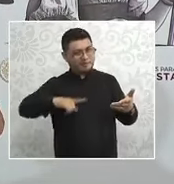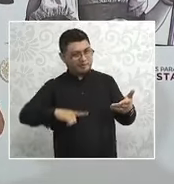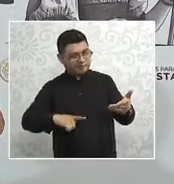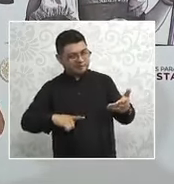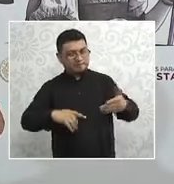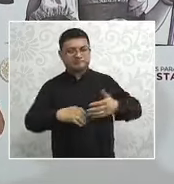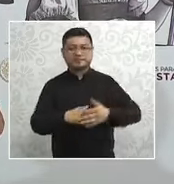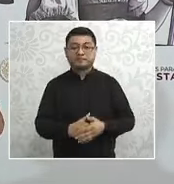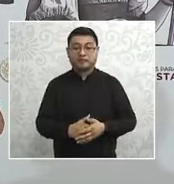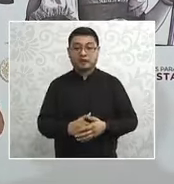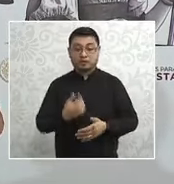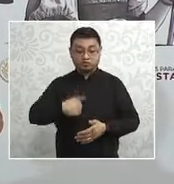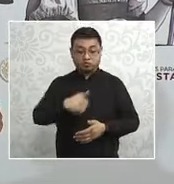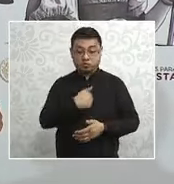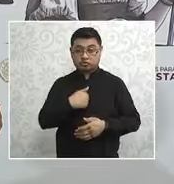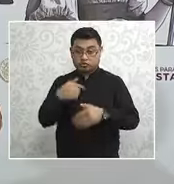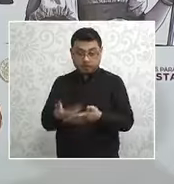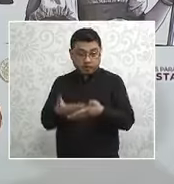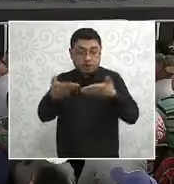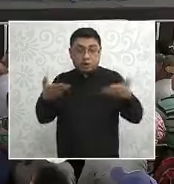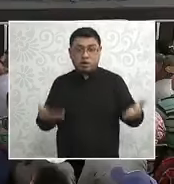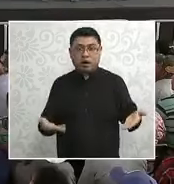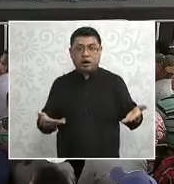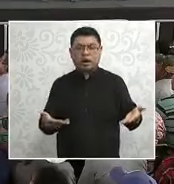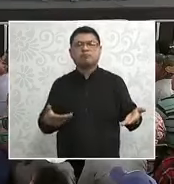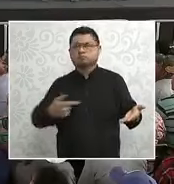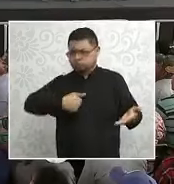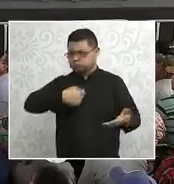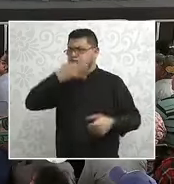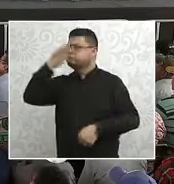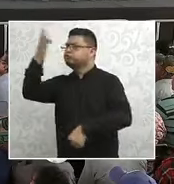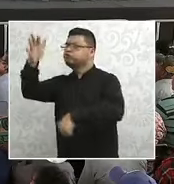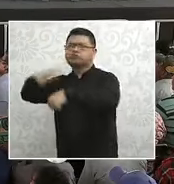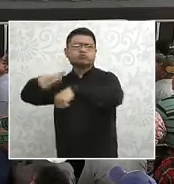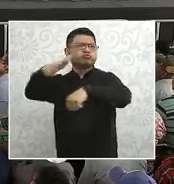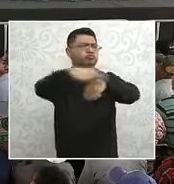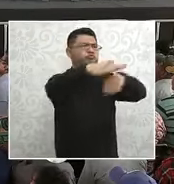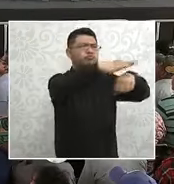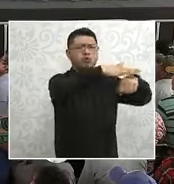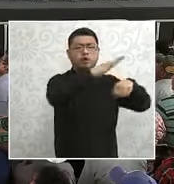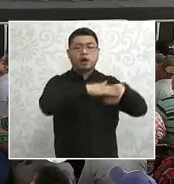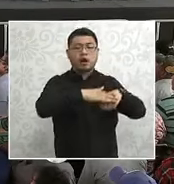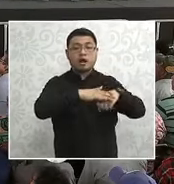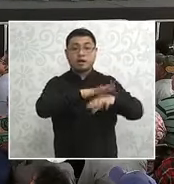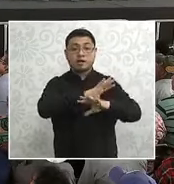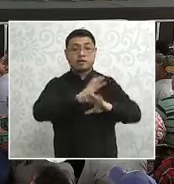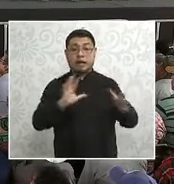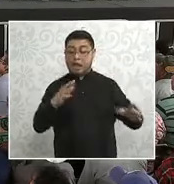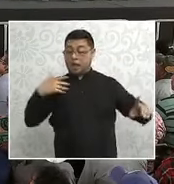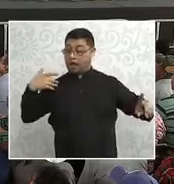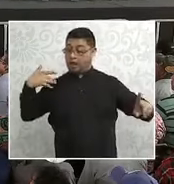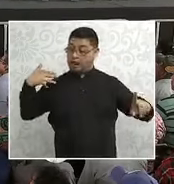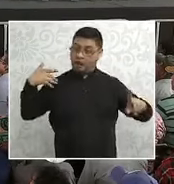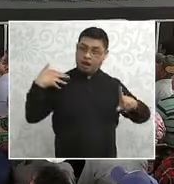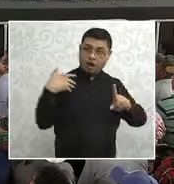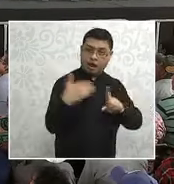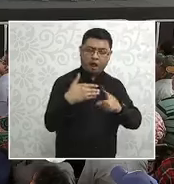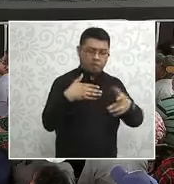desde aquí gritamos que a los cuatro vientos podemos decir que ya nada detiene la cuarta